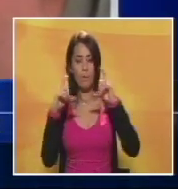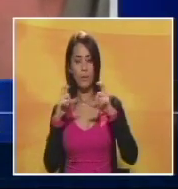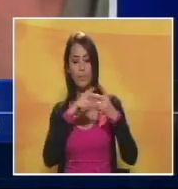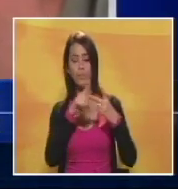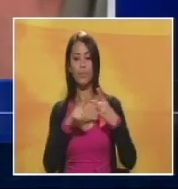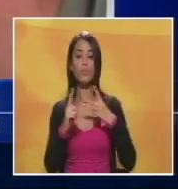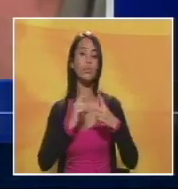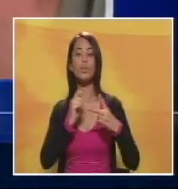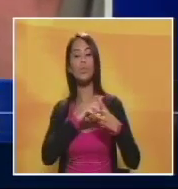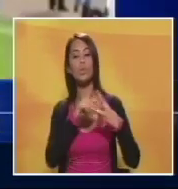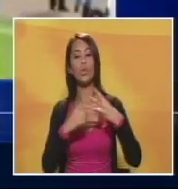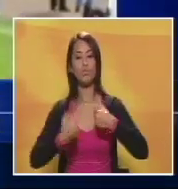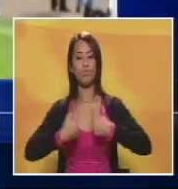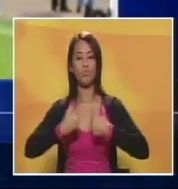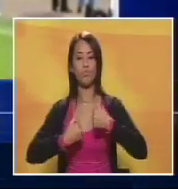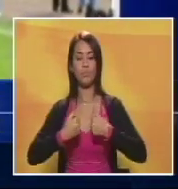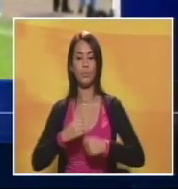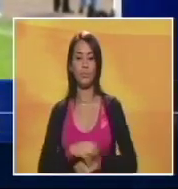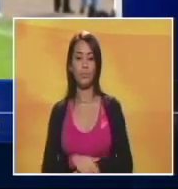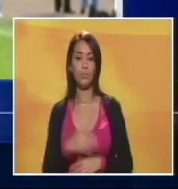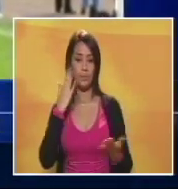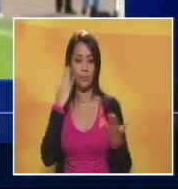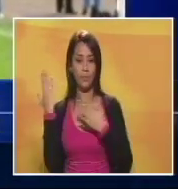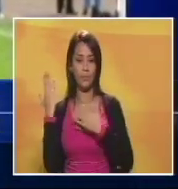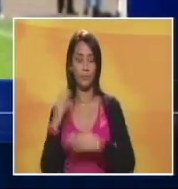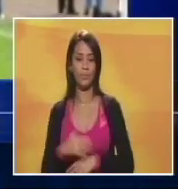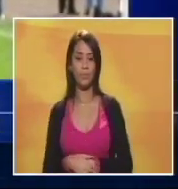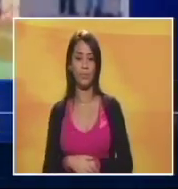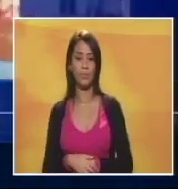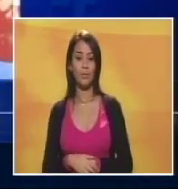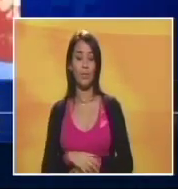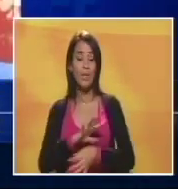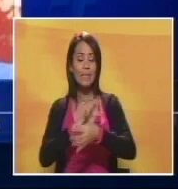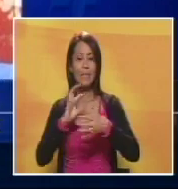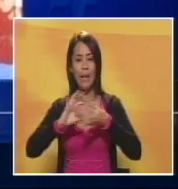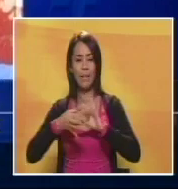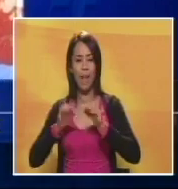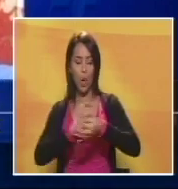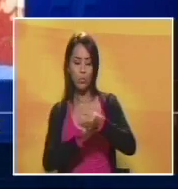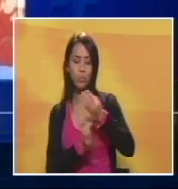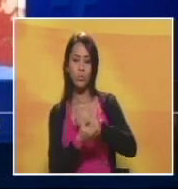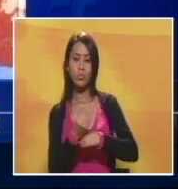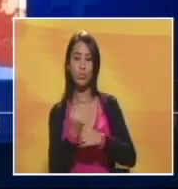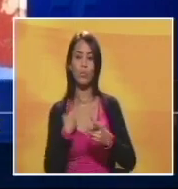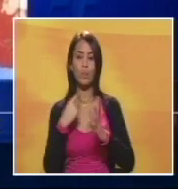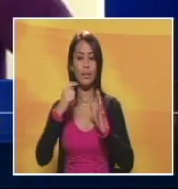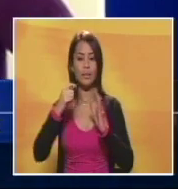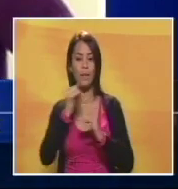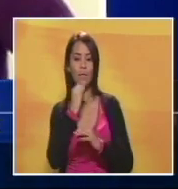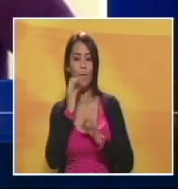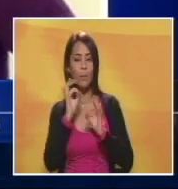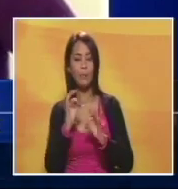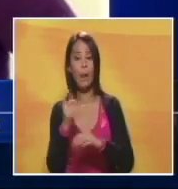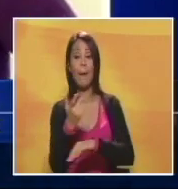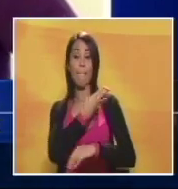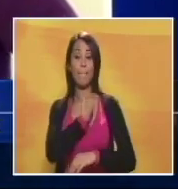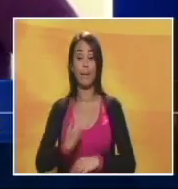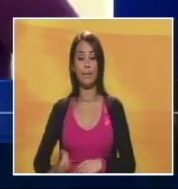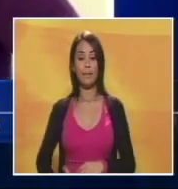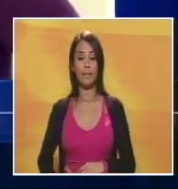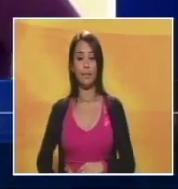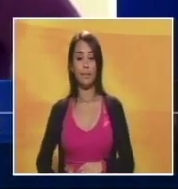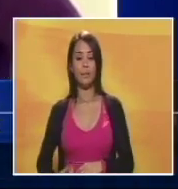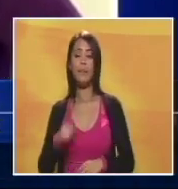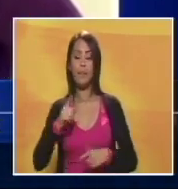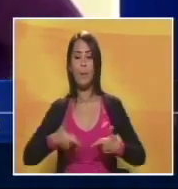Rivas y el conductor Efraín Segarra aparecen abrazados y encadenados mientras envían un mensaje al presidente Lenín Moreno